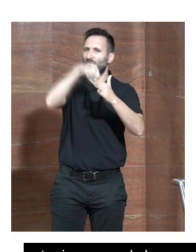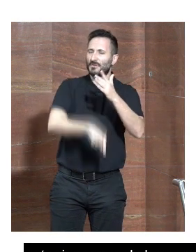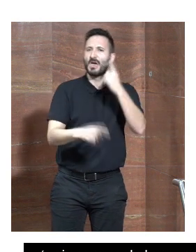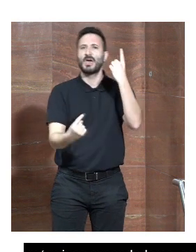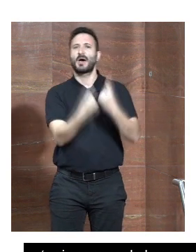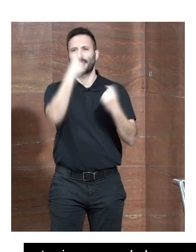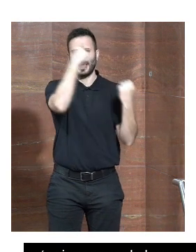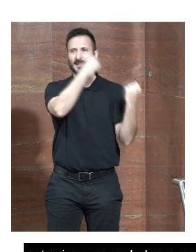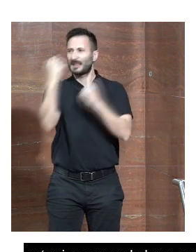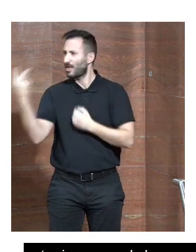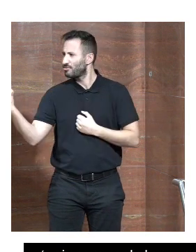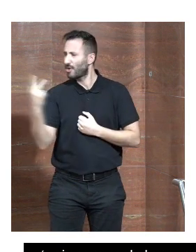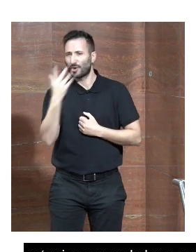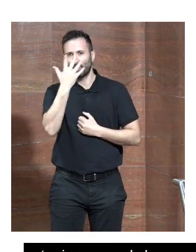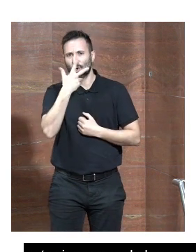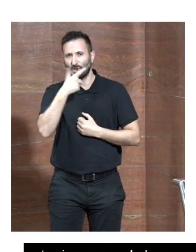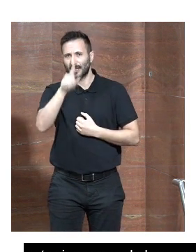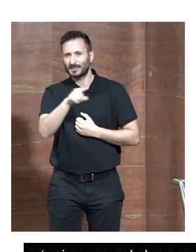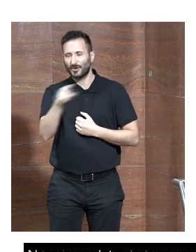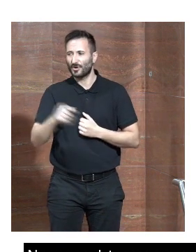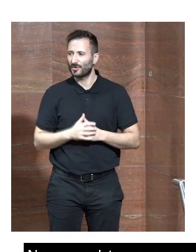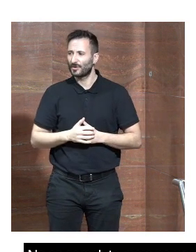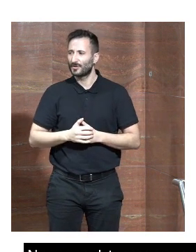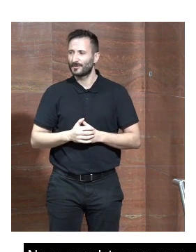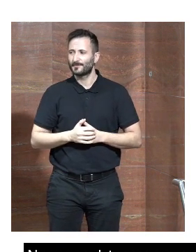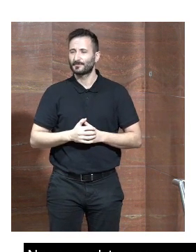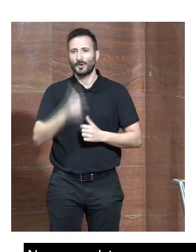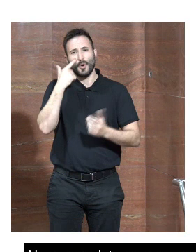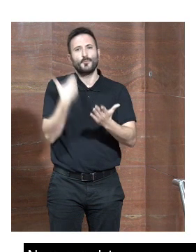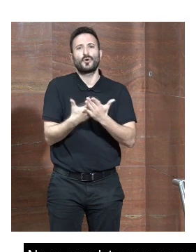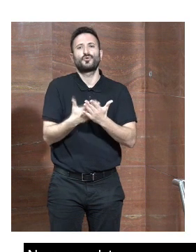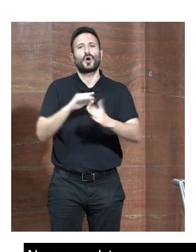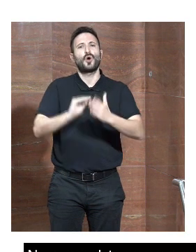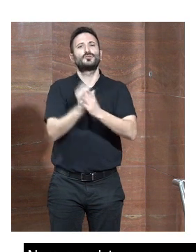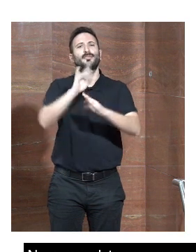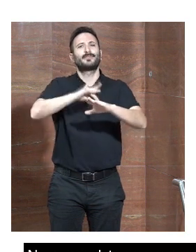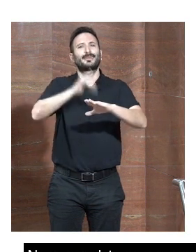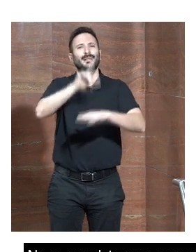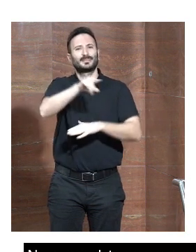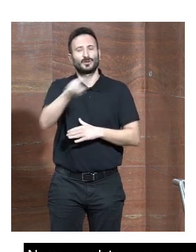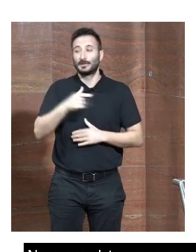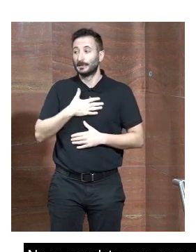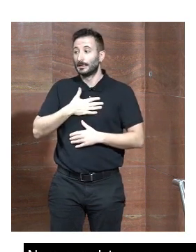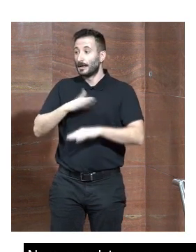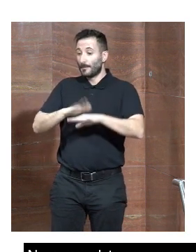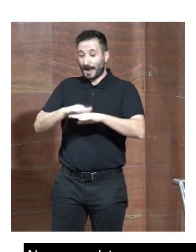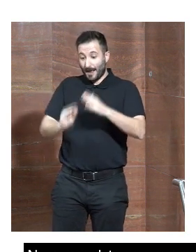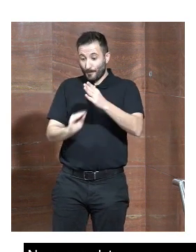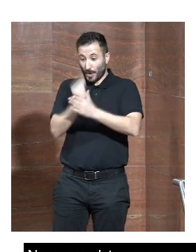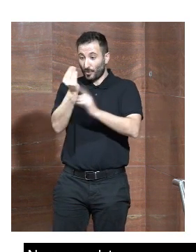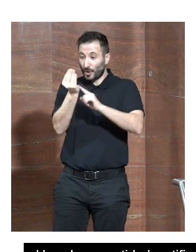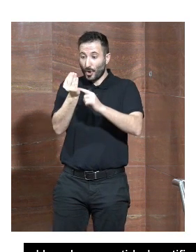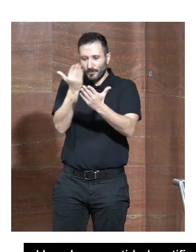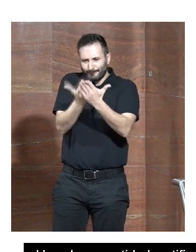entidad certificadora que conozcáis que certifique que el producto digital es accesible? A ver, que certifique, yo creo que hay que